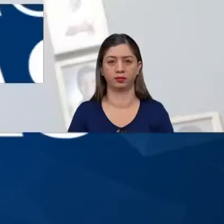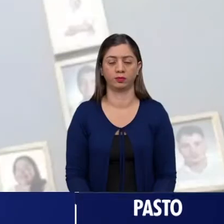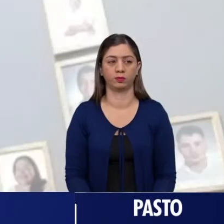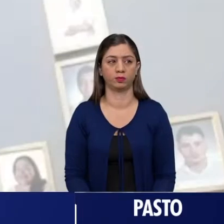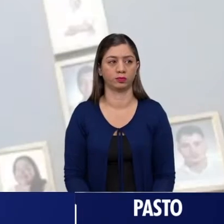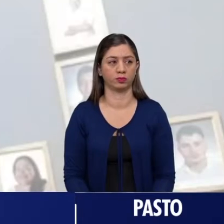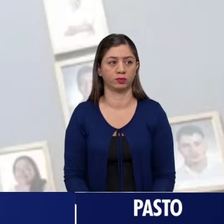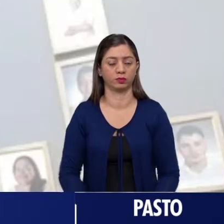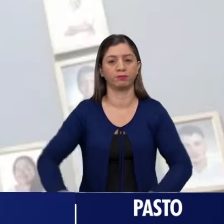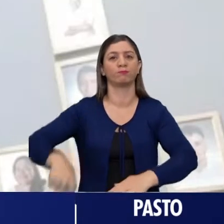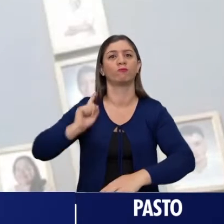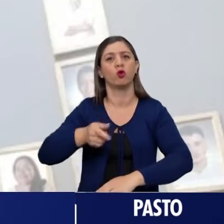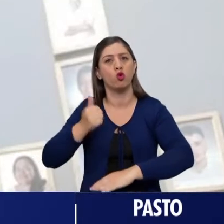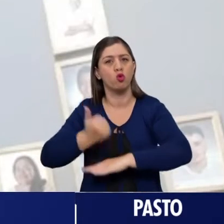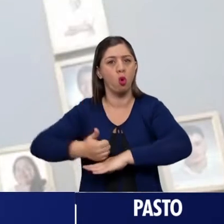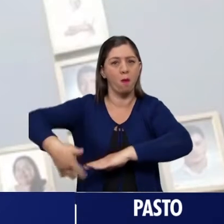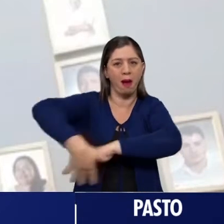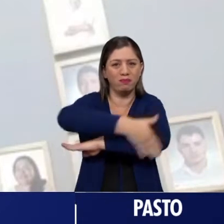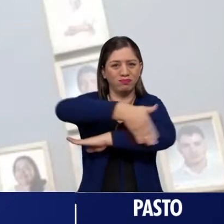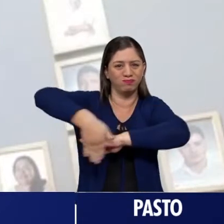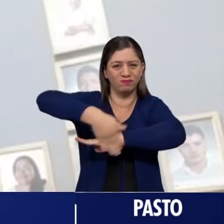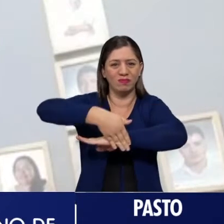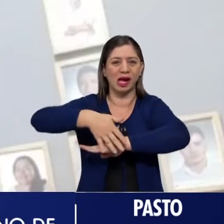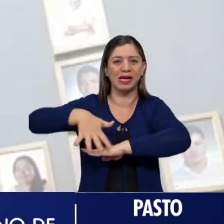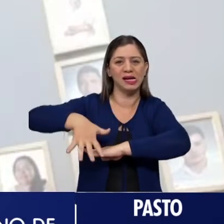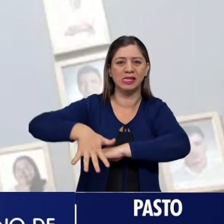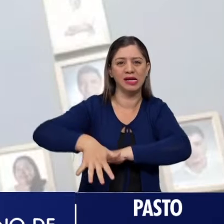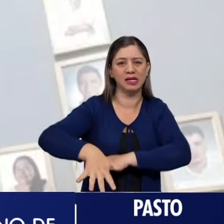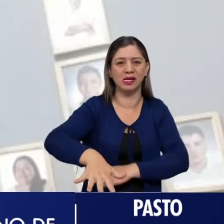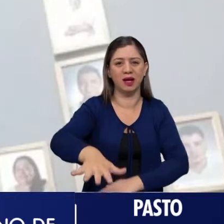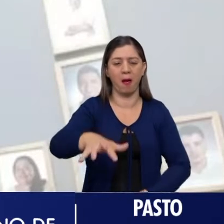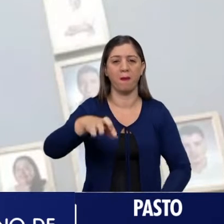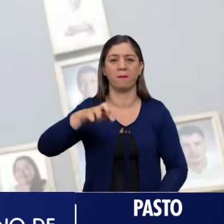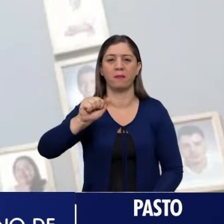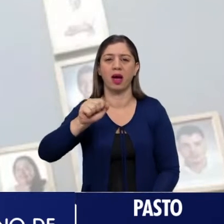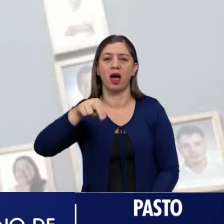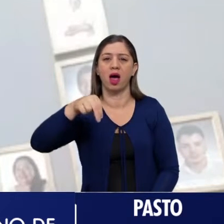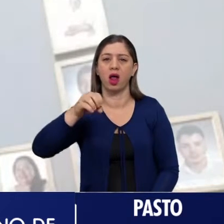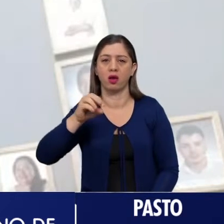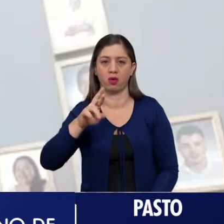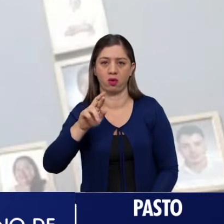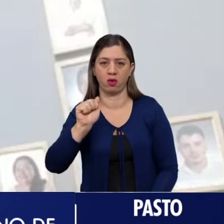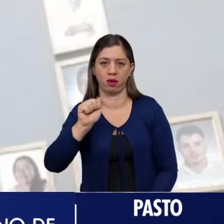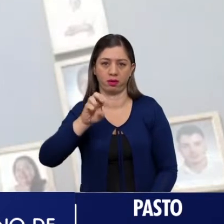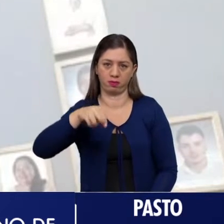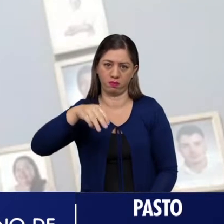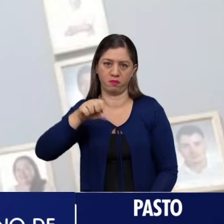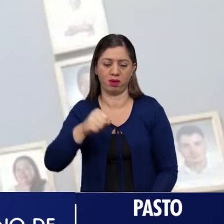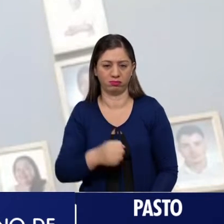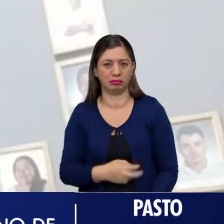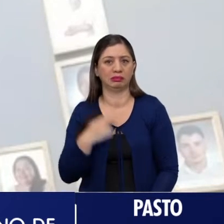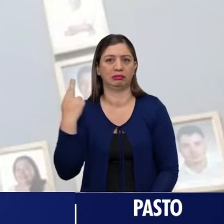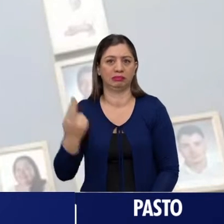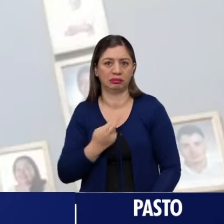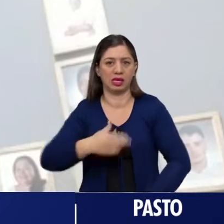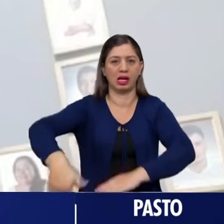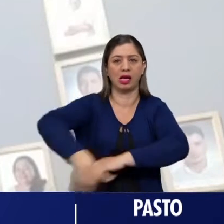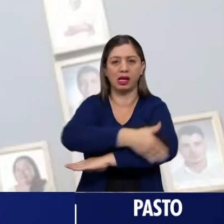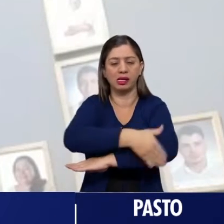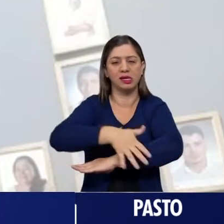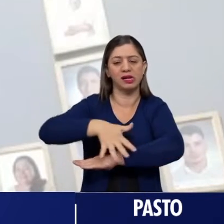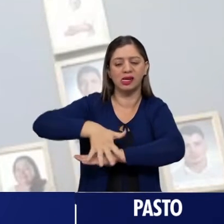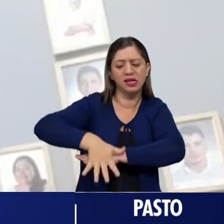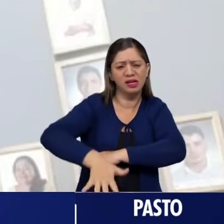Es por el mal estado en que se encuentra la vía Panorama. Este sector tiene innumerables defectos en la vía,